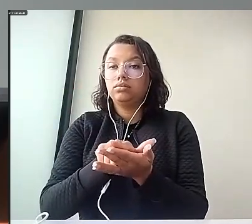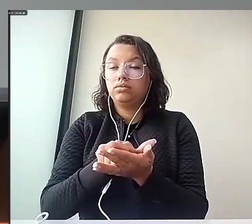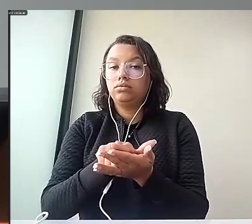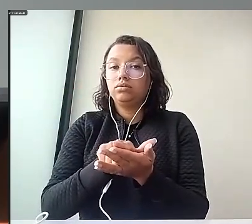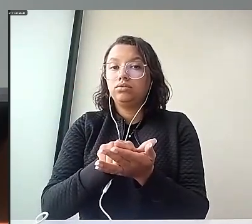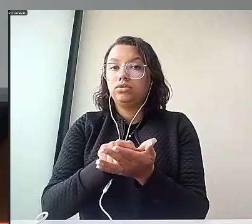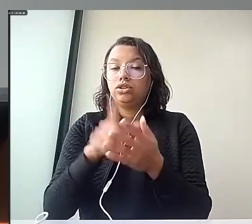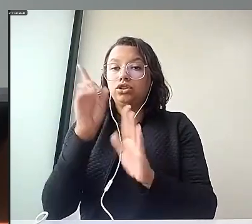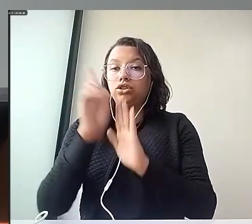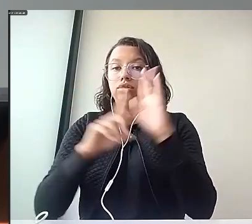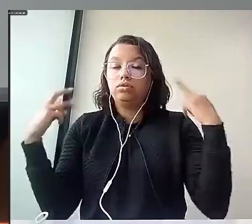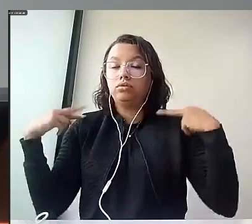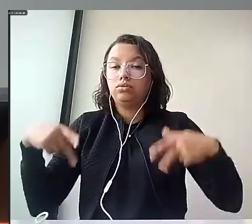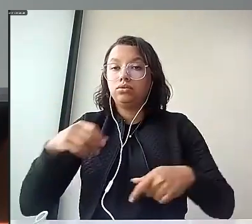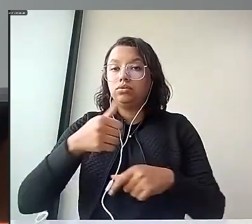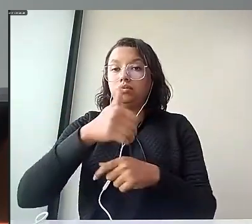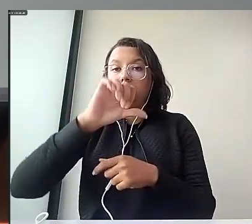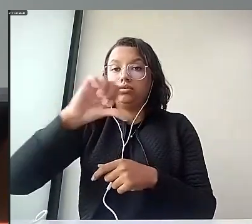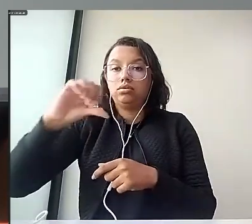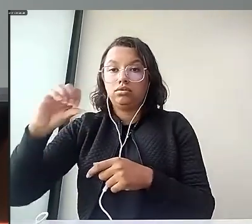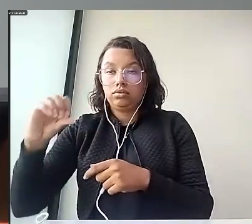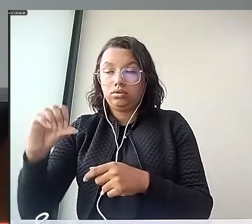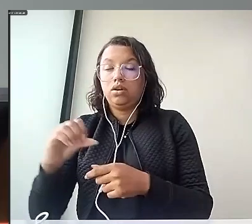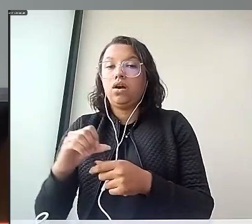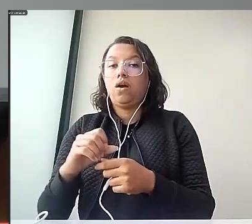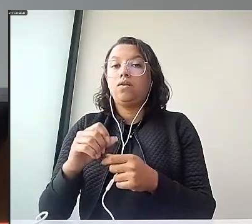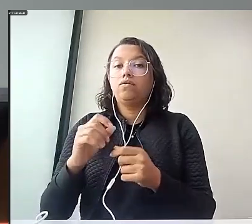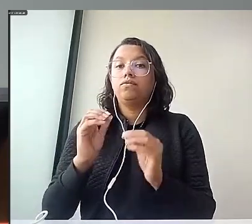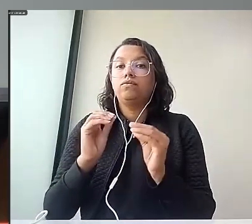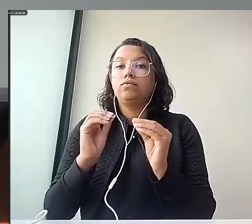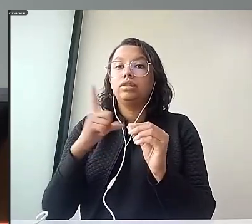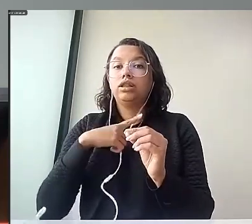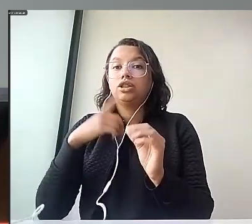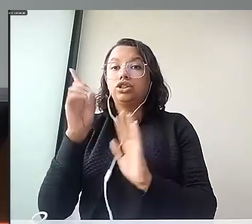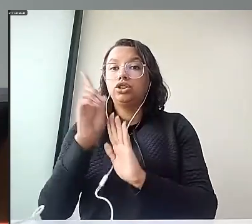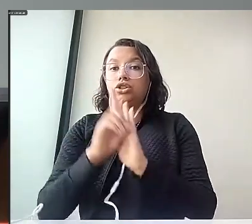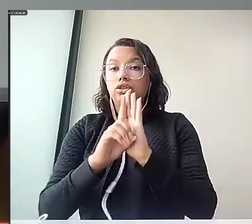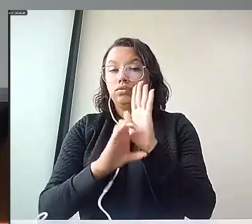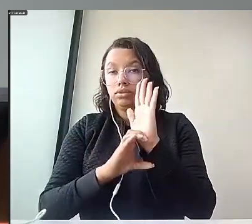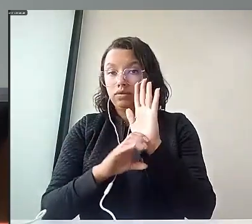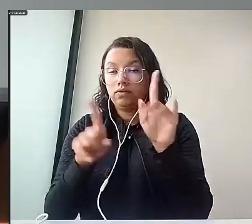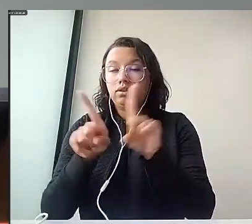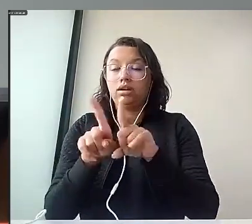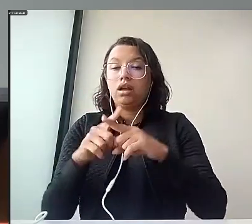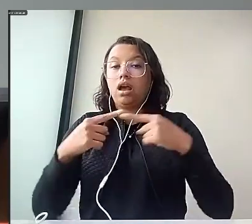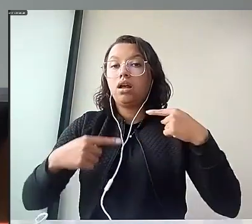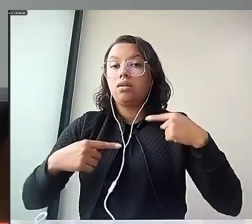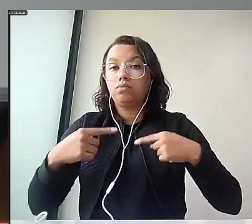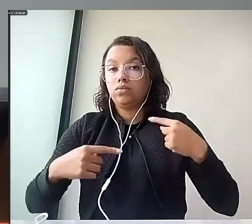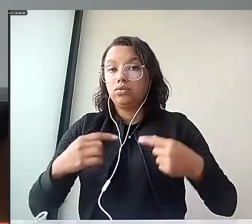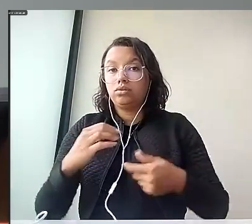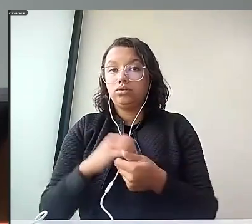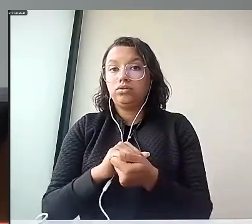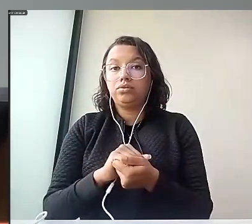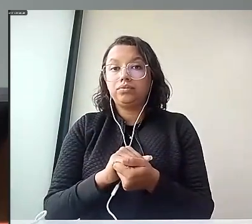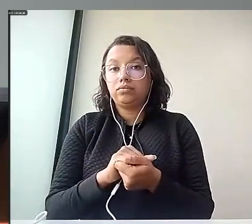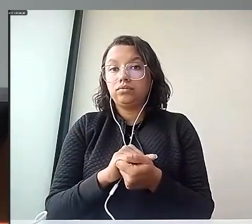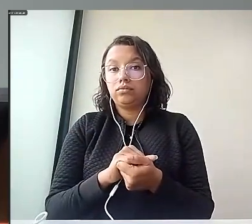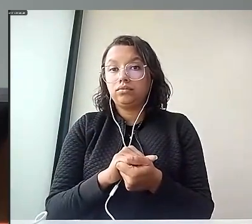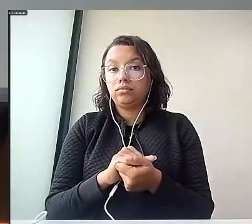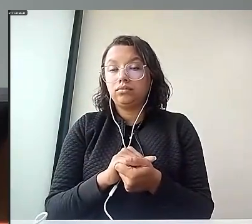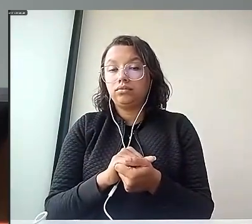1789. Establece derechos civiles y políticos y son la base para el